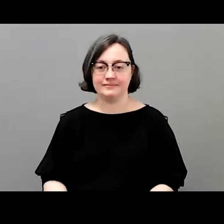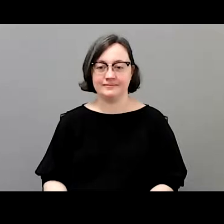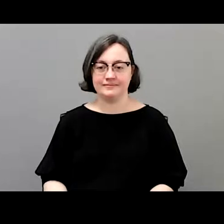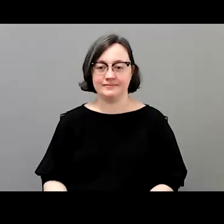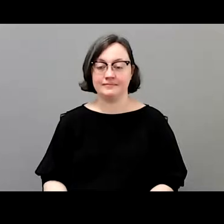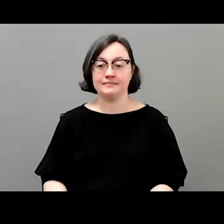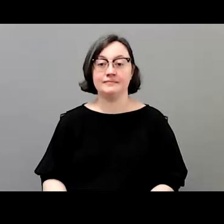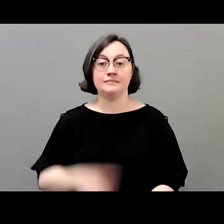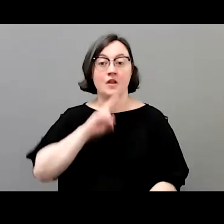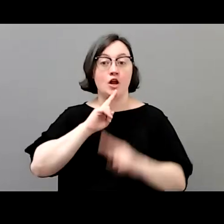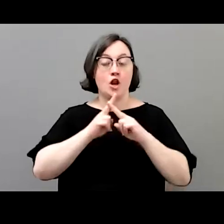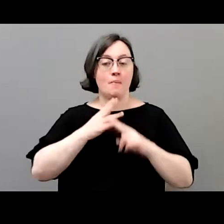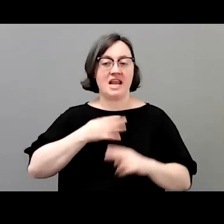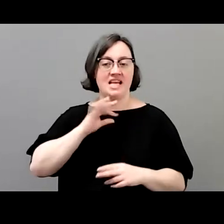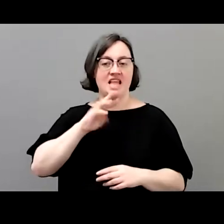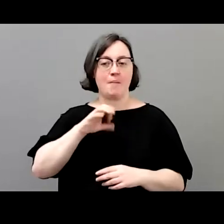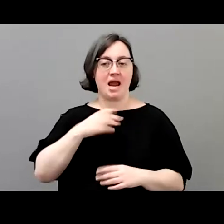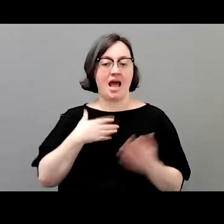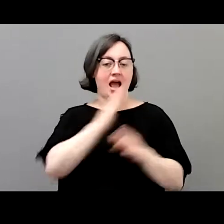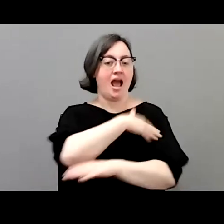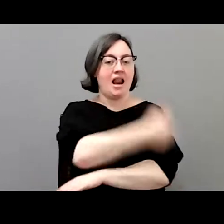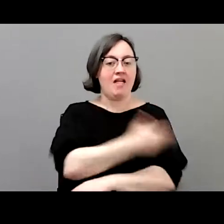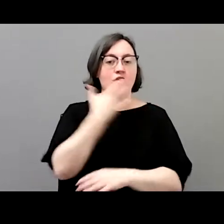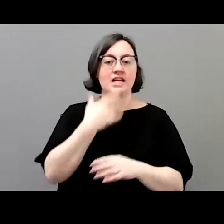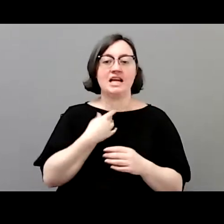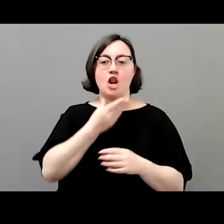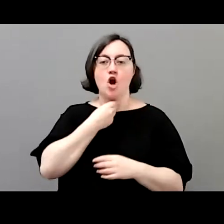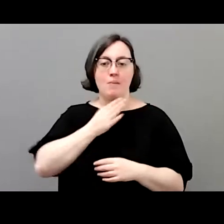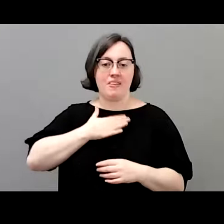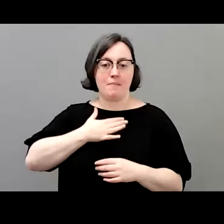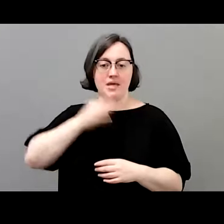Me llamo Tamara y me acompaña mi logopeda Miriam.